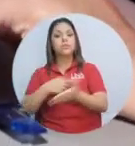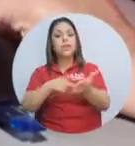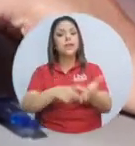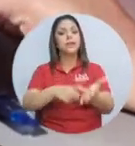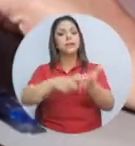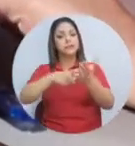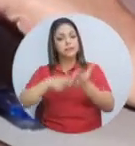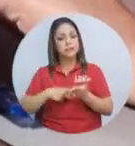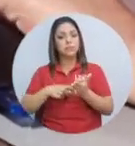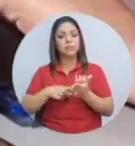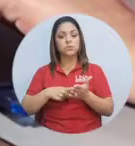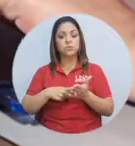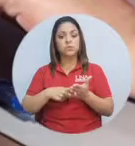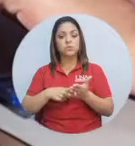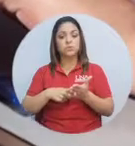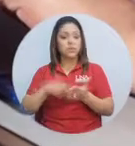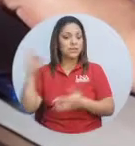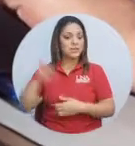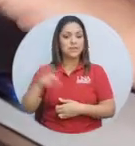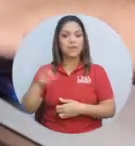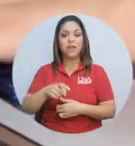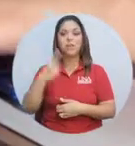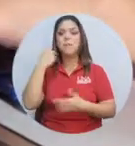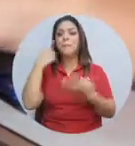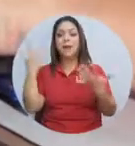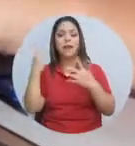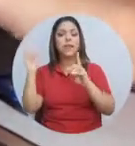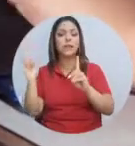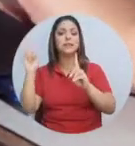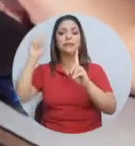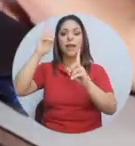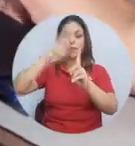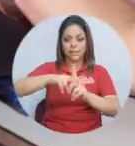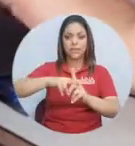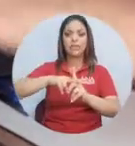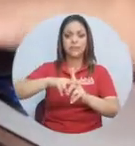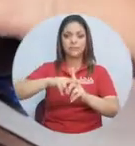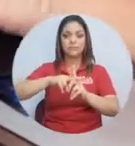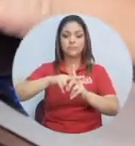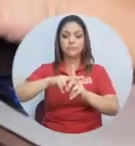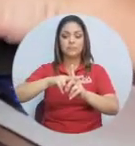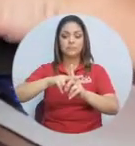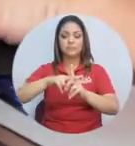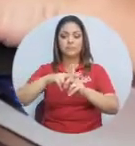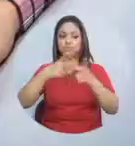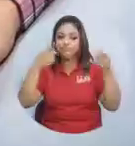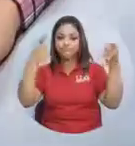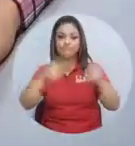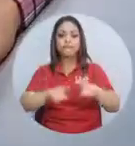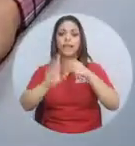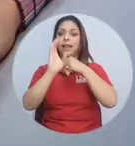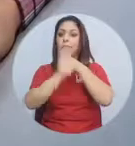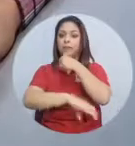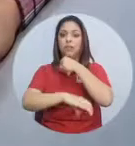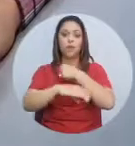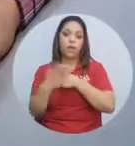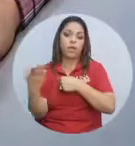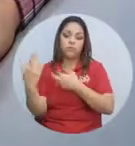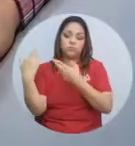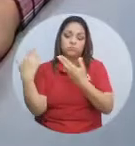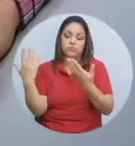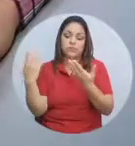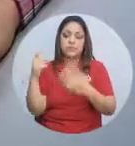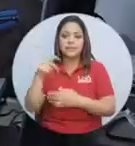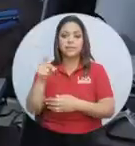exigir lo que se tenga que exigir para que se aplique el caso que corresponda, ¿verdad? Porque